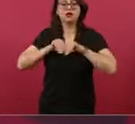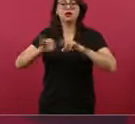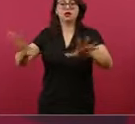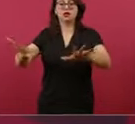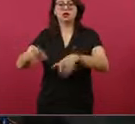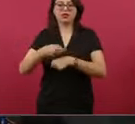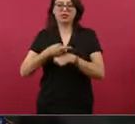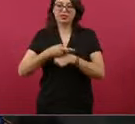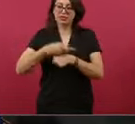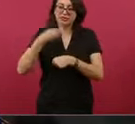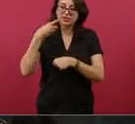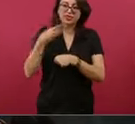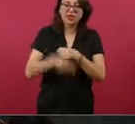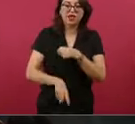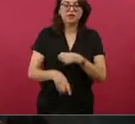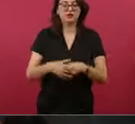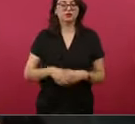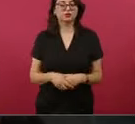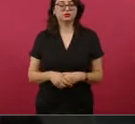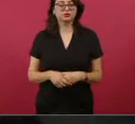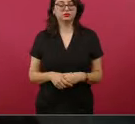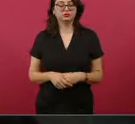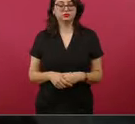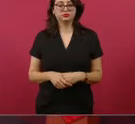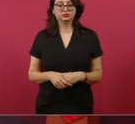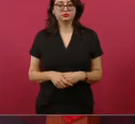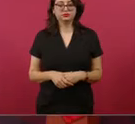¿Cuándo se va a revertir eso?